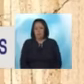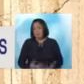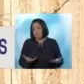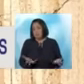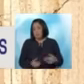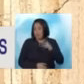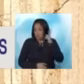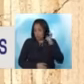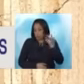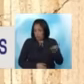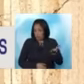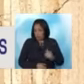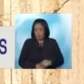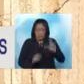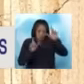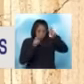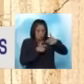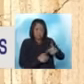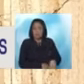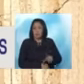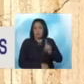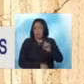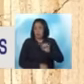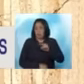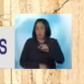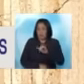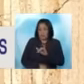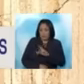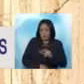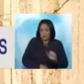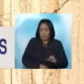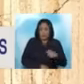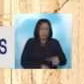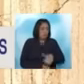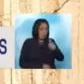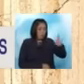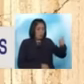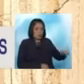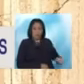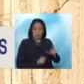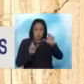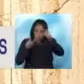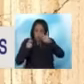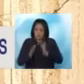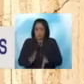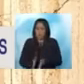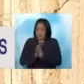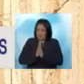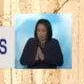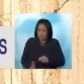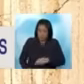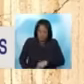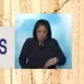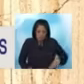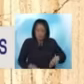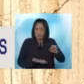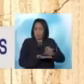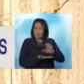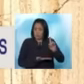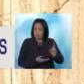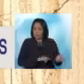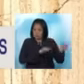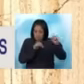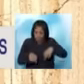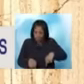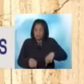Bueno, escuchábamos ahí al congresista Donaire de Alianza para el Progreso. Como él, otros parlamentarios han solicitado que el ministro de Educación venga